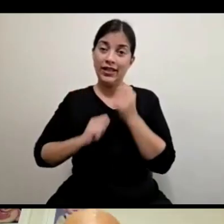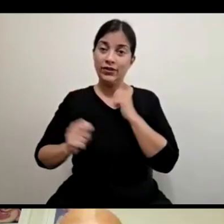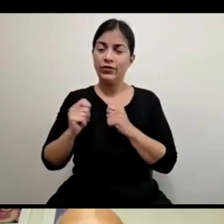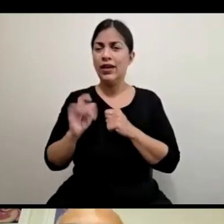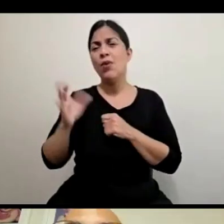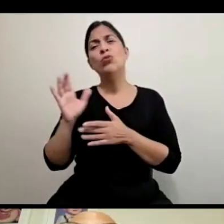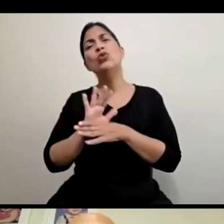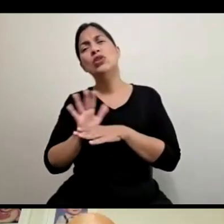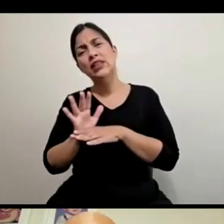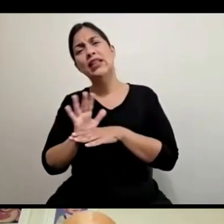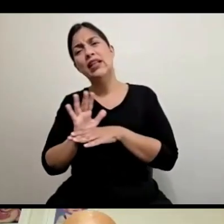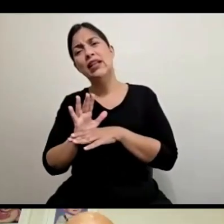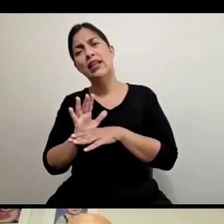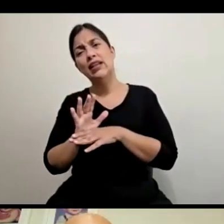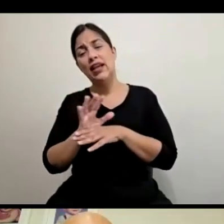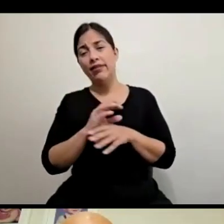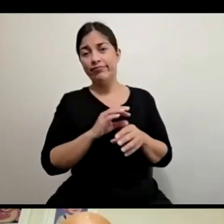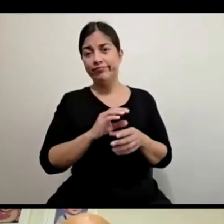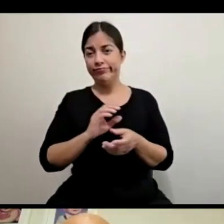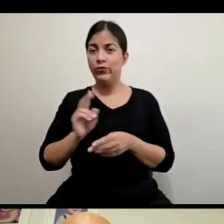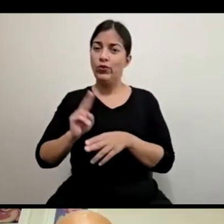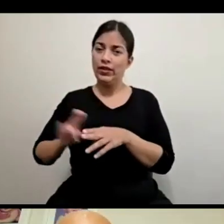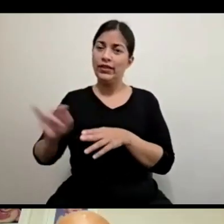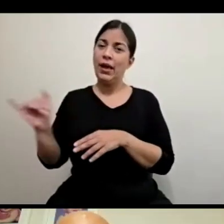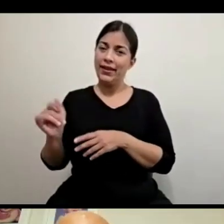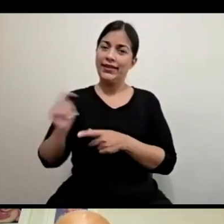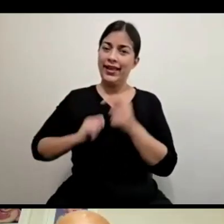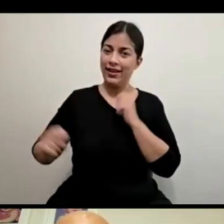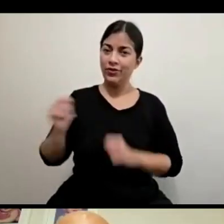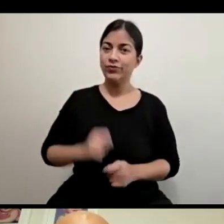usaba como teatro también, así que había ahí un poco